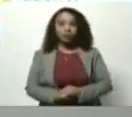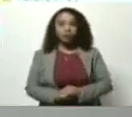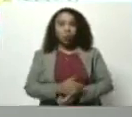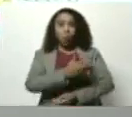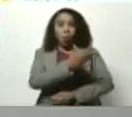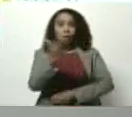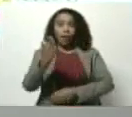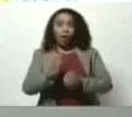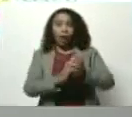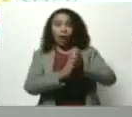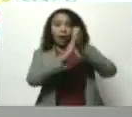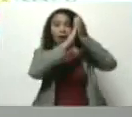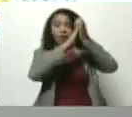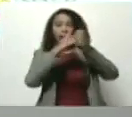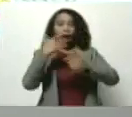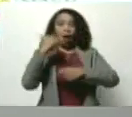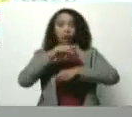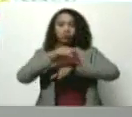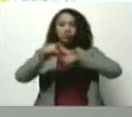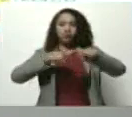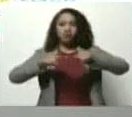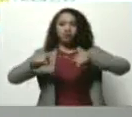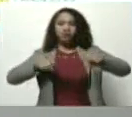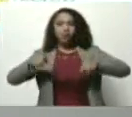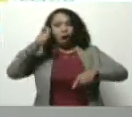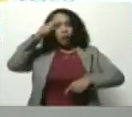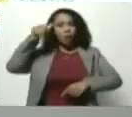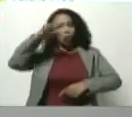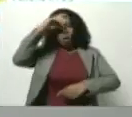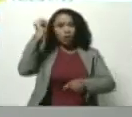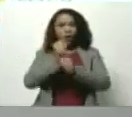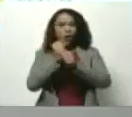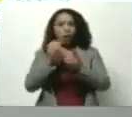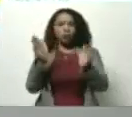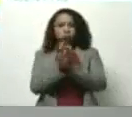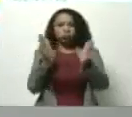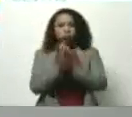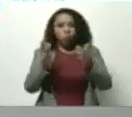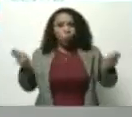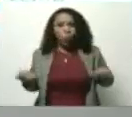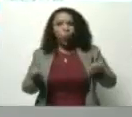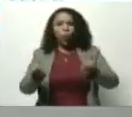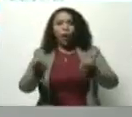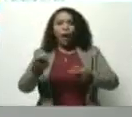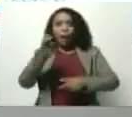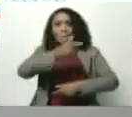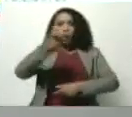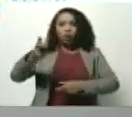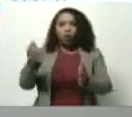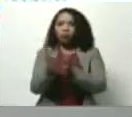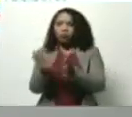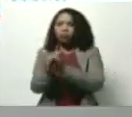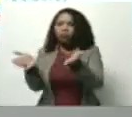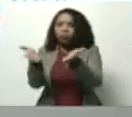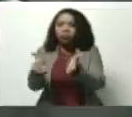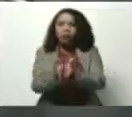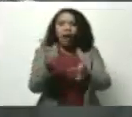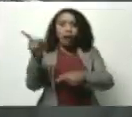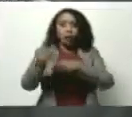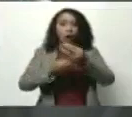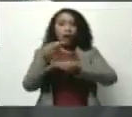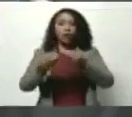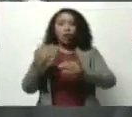ustedes dirigen a sus trabajadores a su pueblo ustedes los motivan y envió configurar ellos han recuperado su confianza